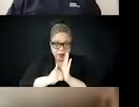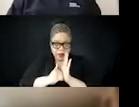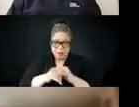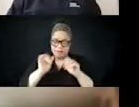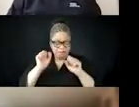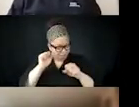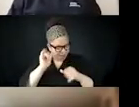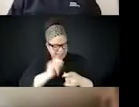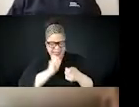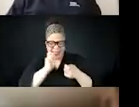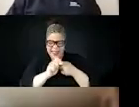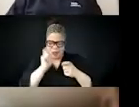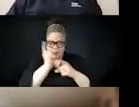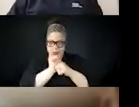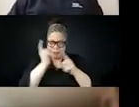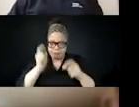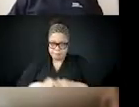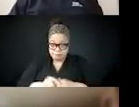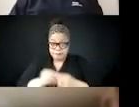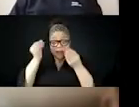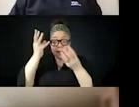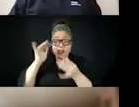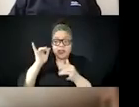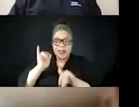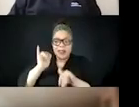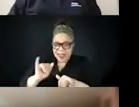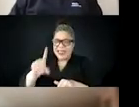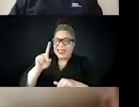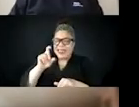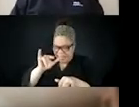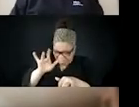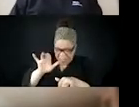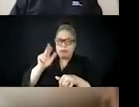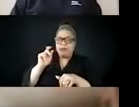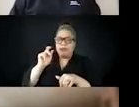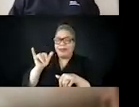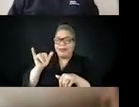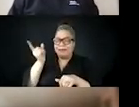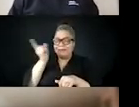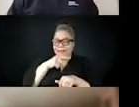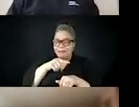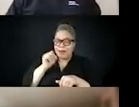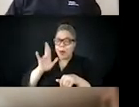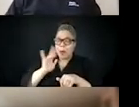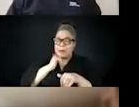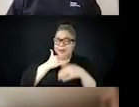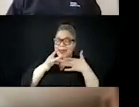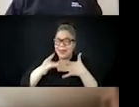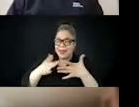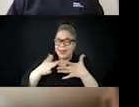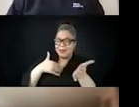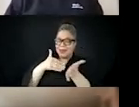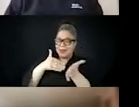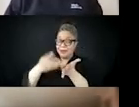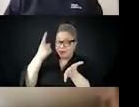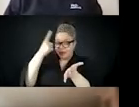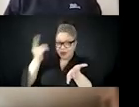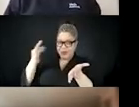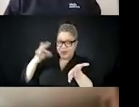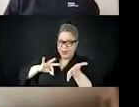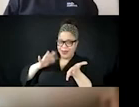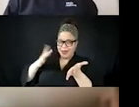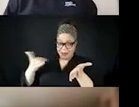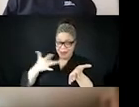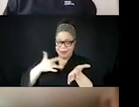información deliberadamente falsa o engañosa a menudo difundida con fines políticos son lucrativos